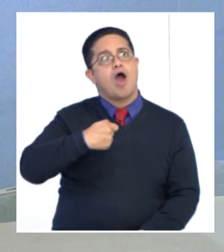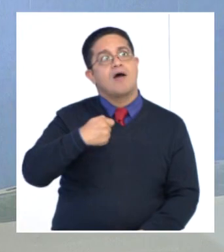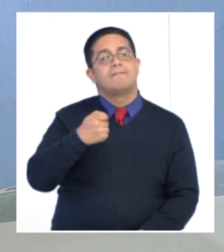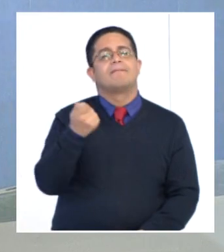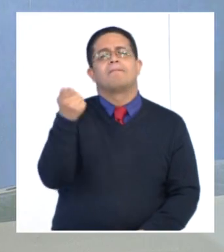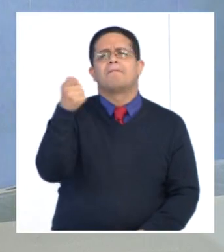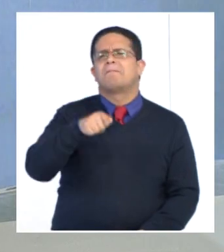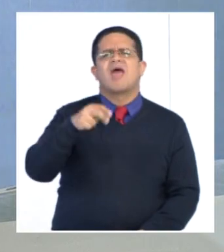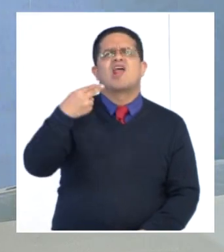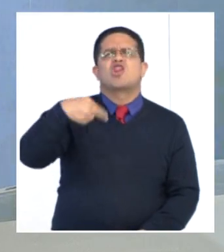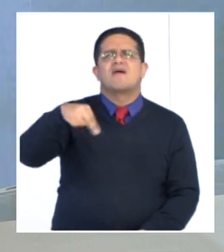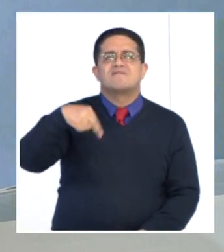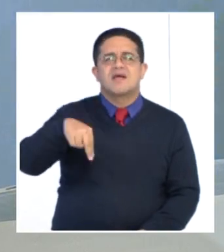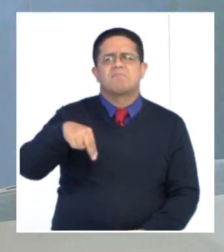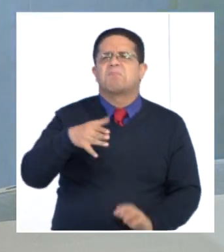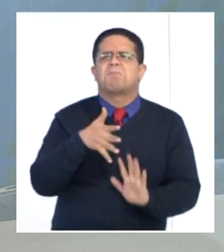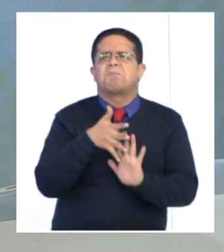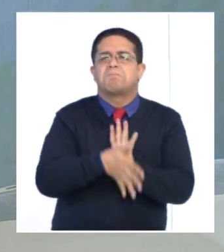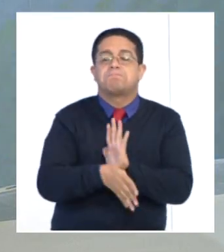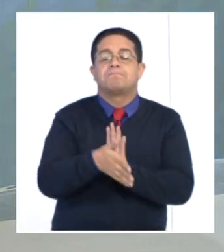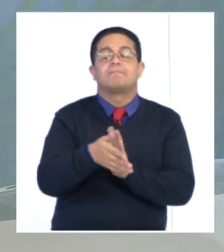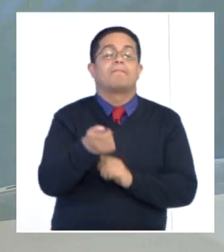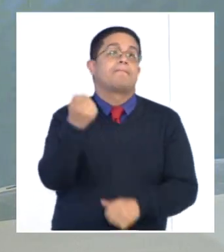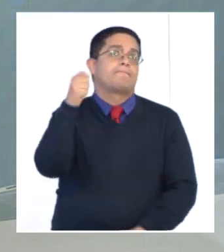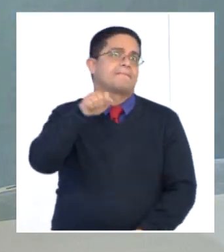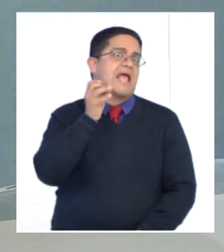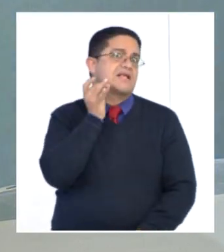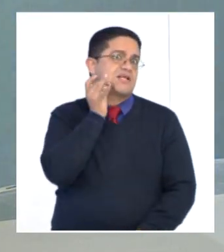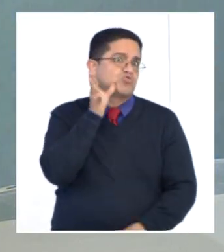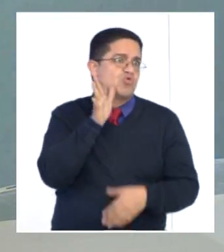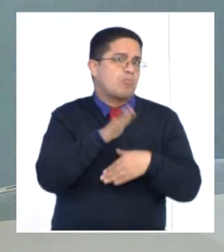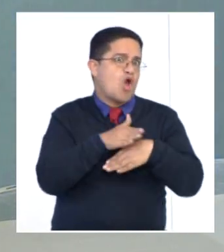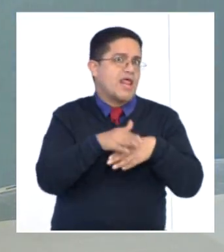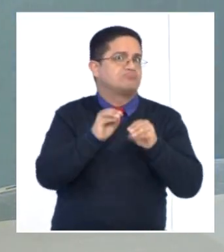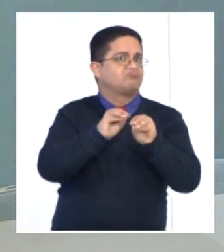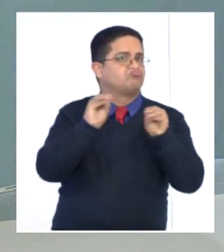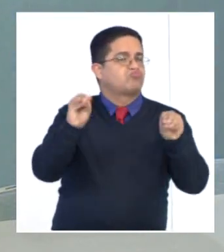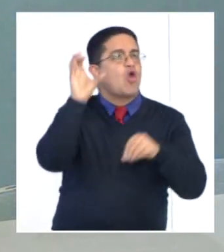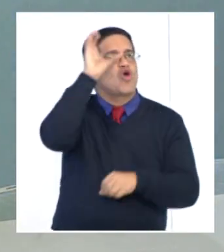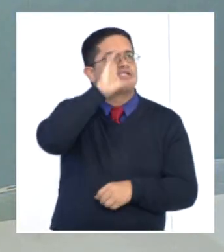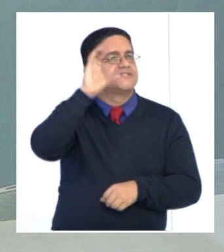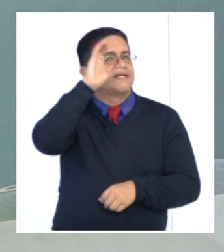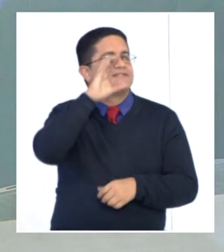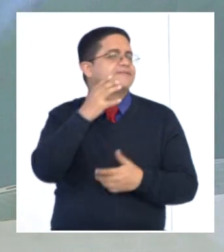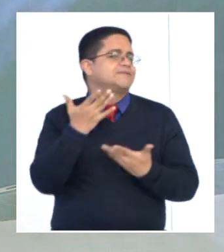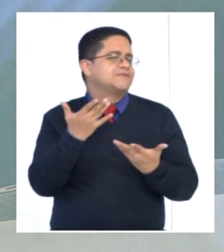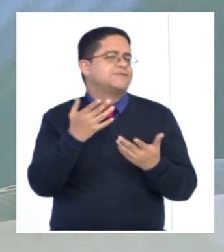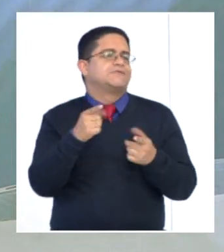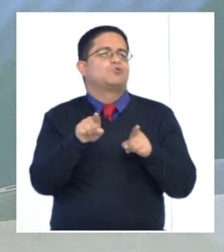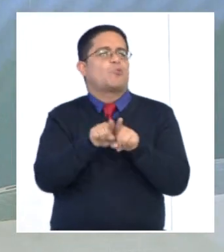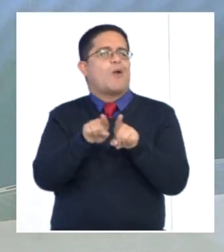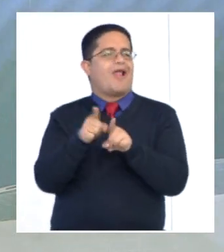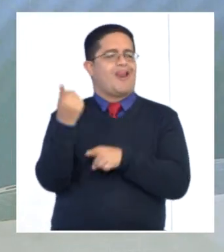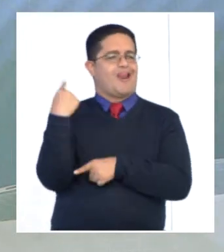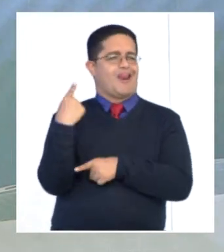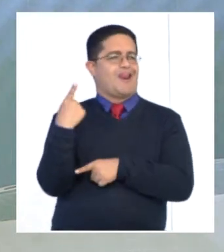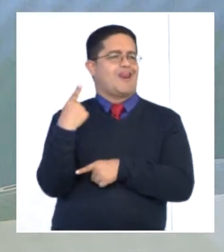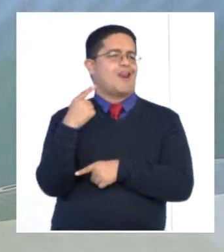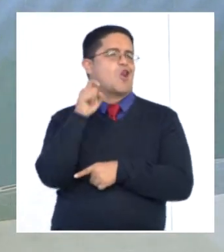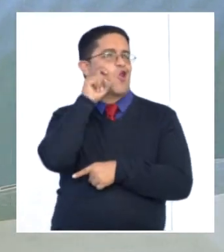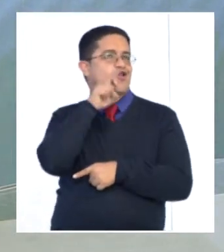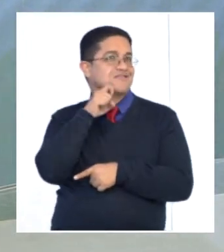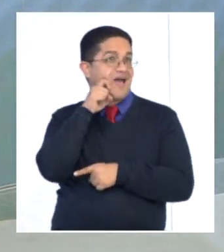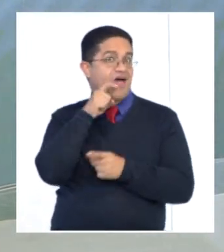también implementado para crear conciencia. Es un mes azul, a pesar de que no veamos tanto colorido como lo vemos en el mes rosa.